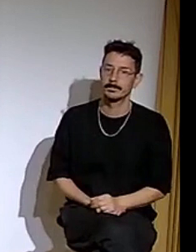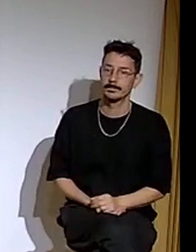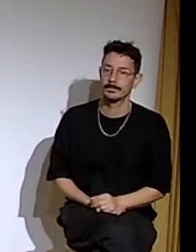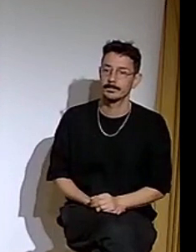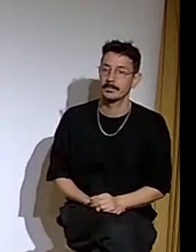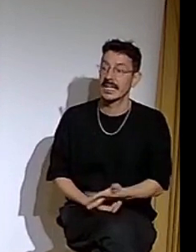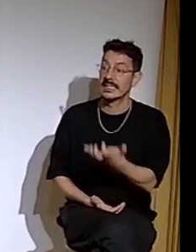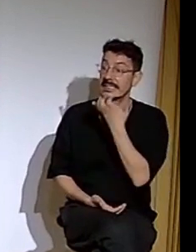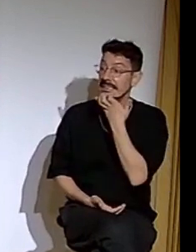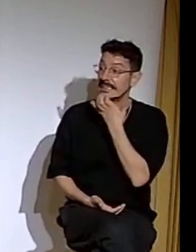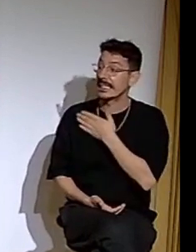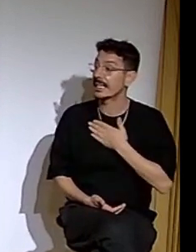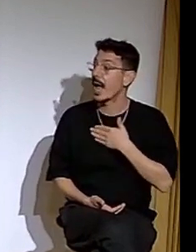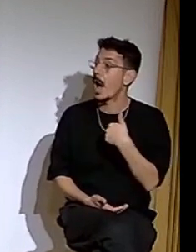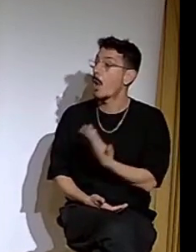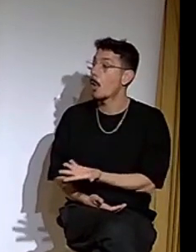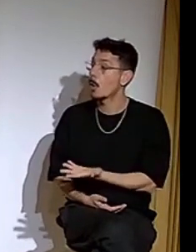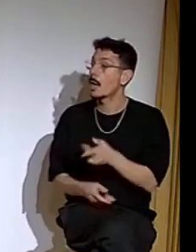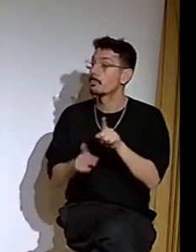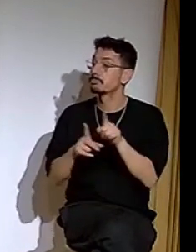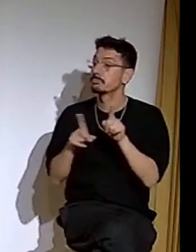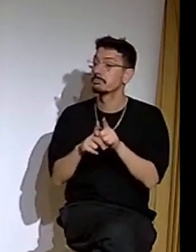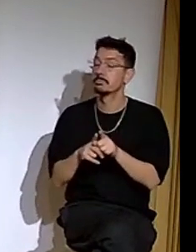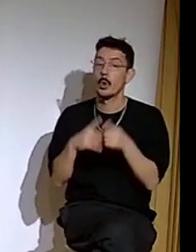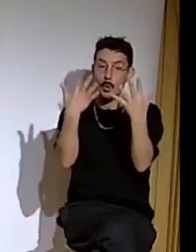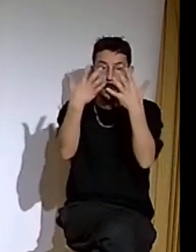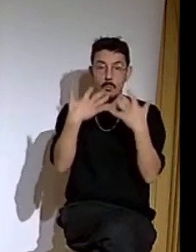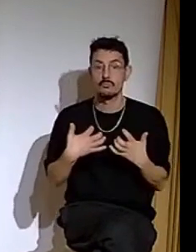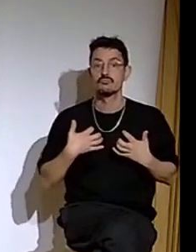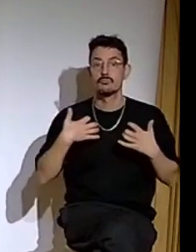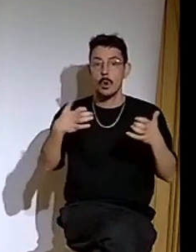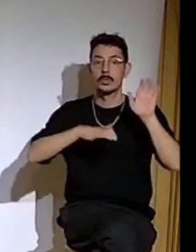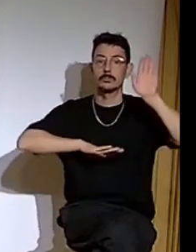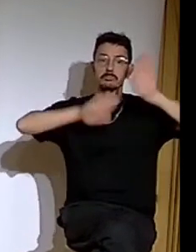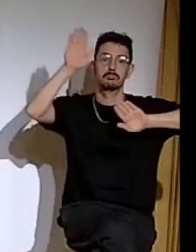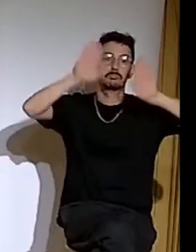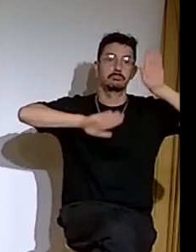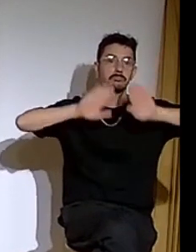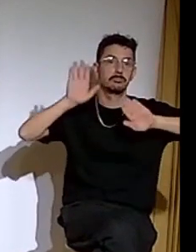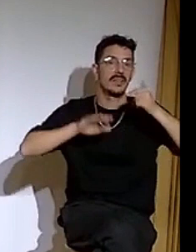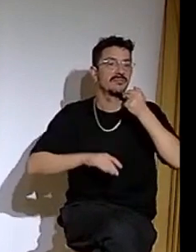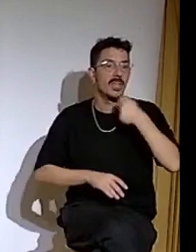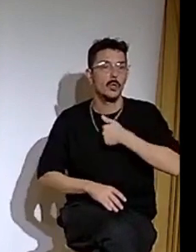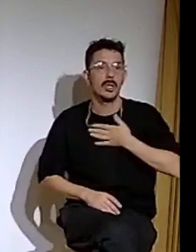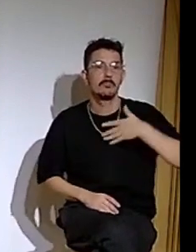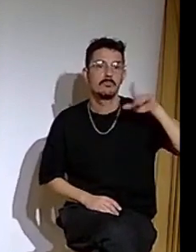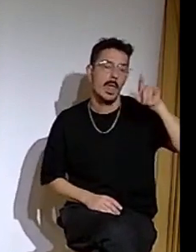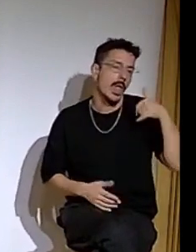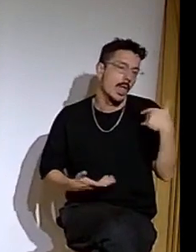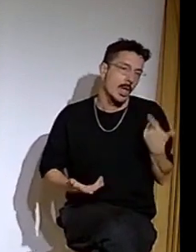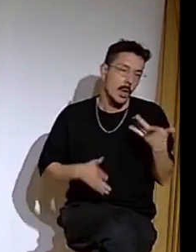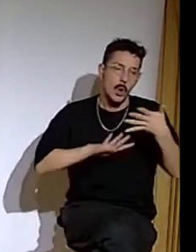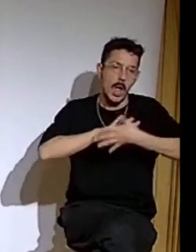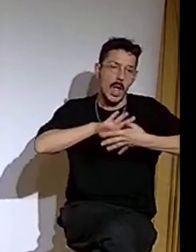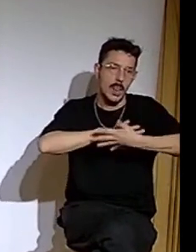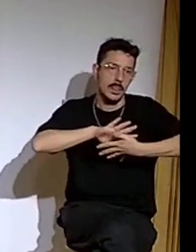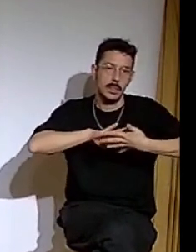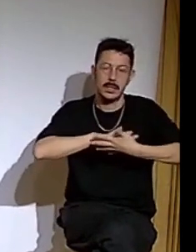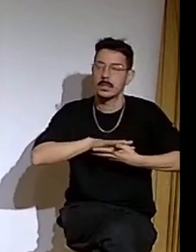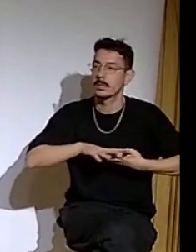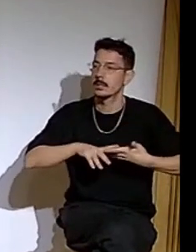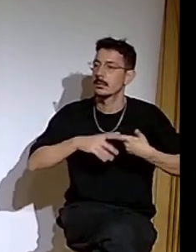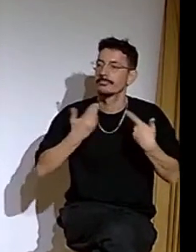si queréis damos ahora paso si alguien quiere pues no sé hacer preguntas comentar algo